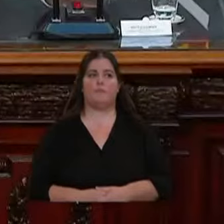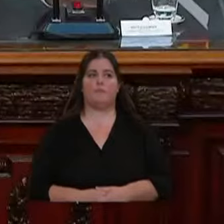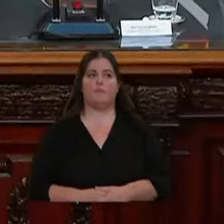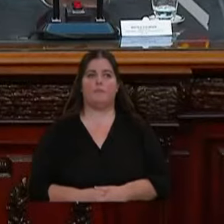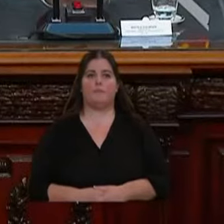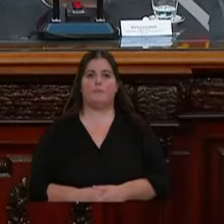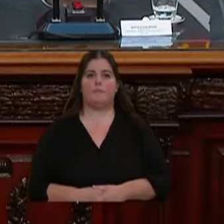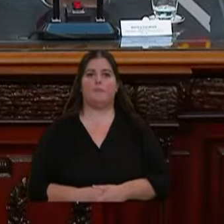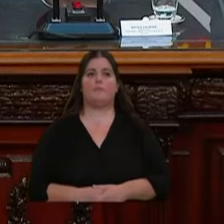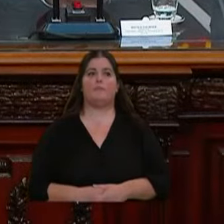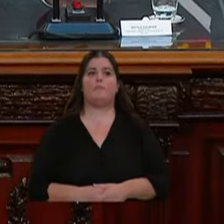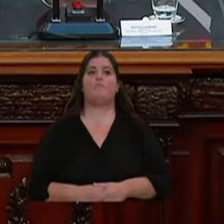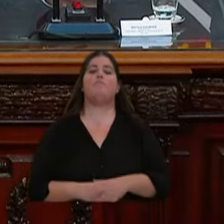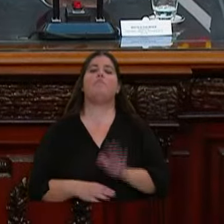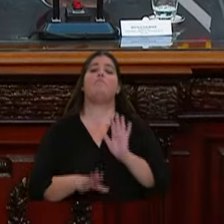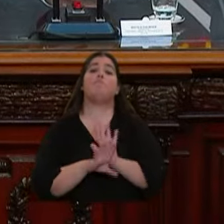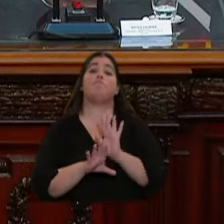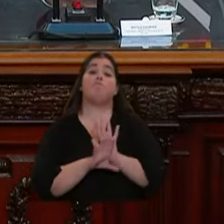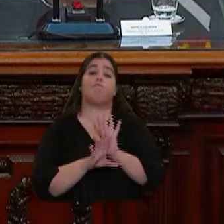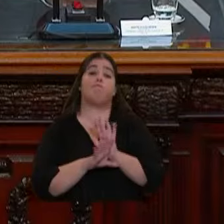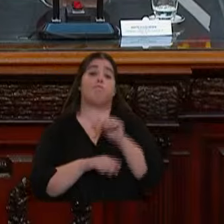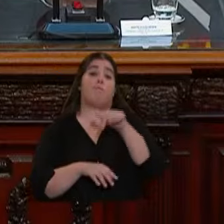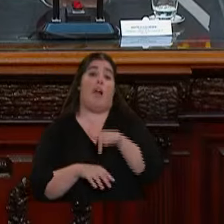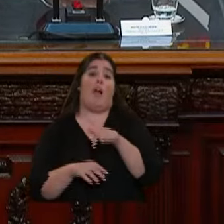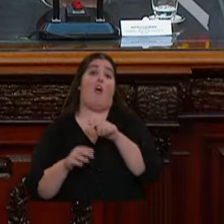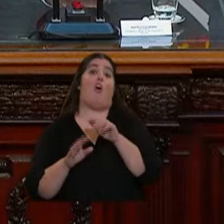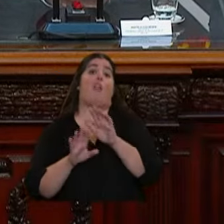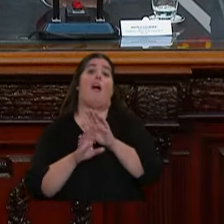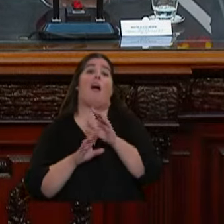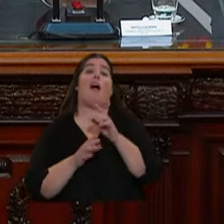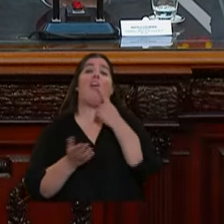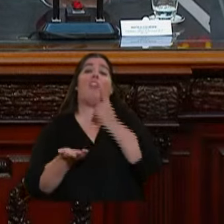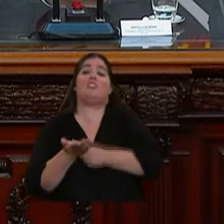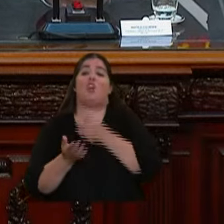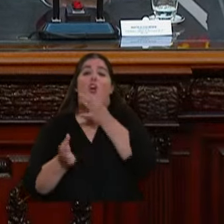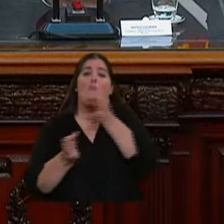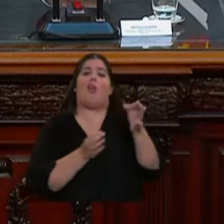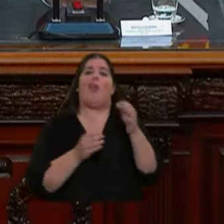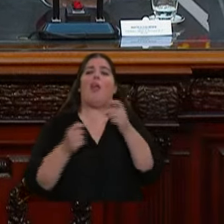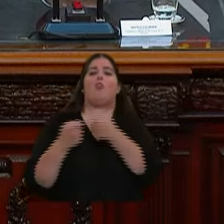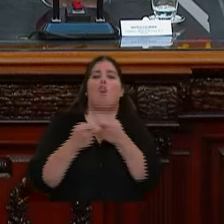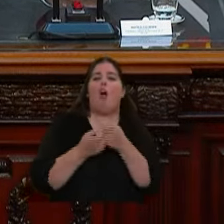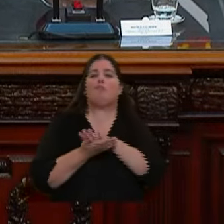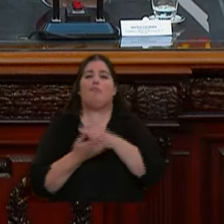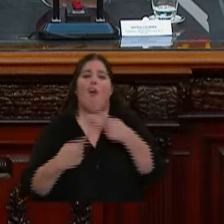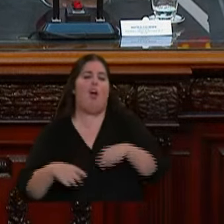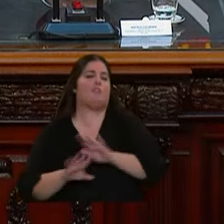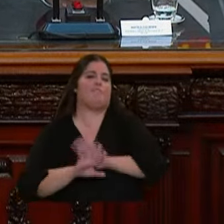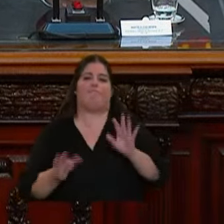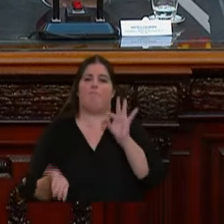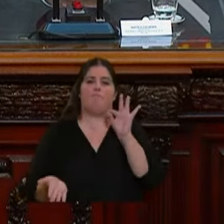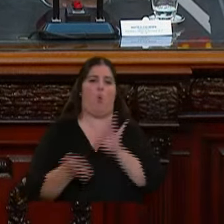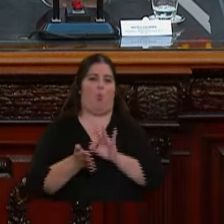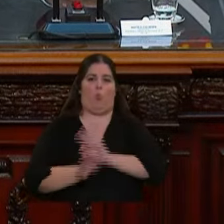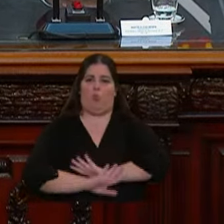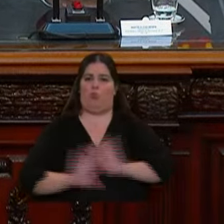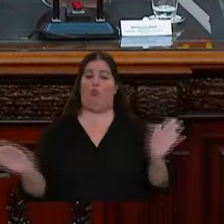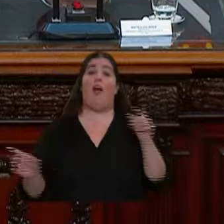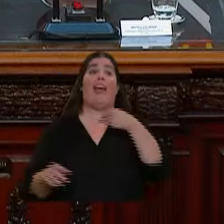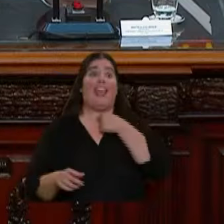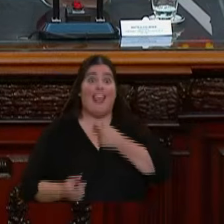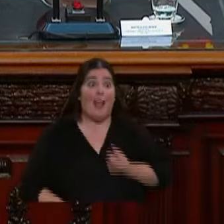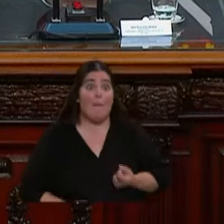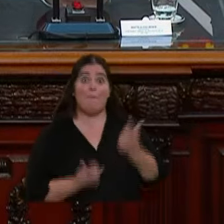De modo tal que le hemos puesto un punto final a la discrecionalidad y al amiguismo. Ahora, el que quiere importar lo puede hacer